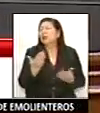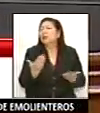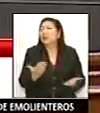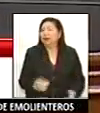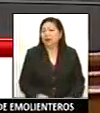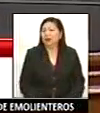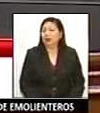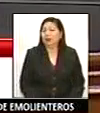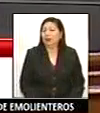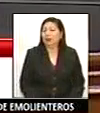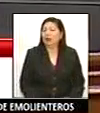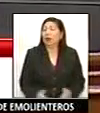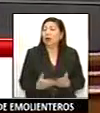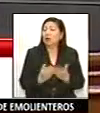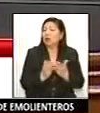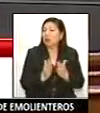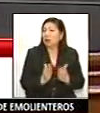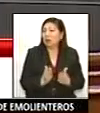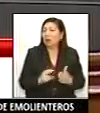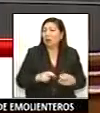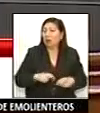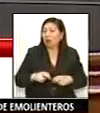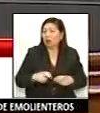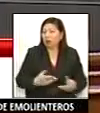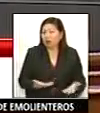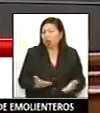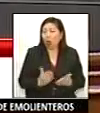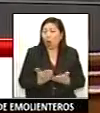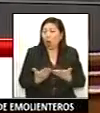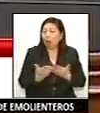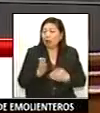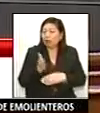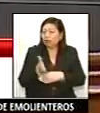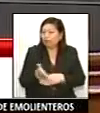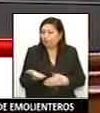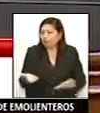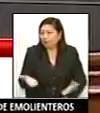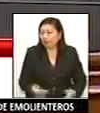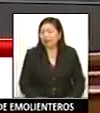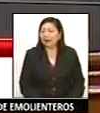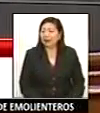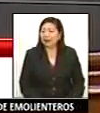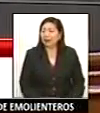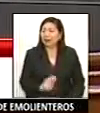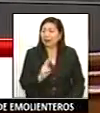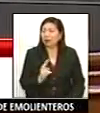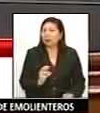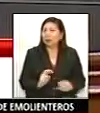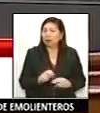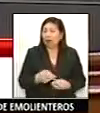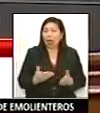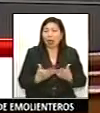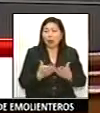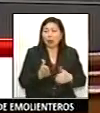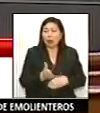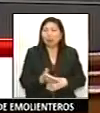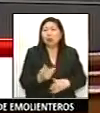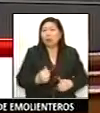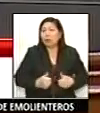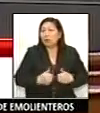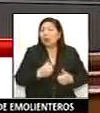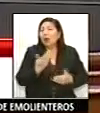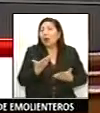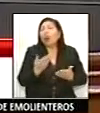estamos los alumnos pasando a educación? ¿Dónde estamos? Y ven cómo cruzan los alumnos arriesgando su vida